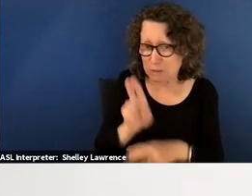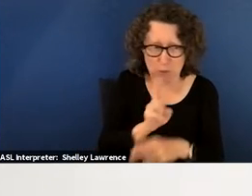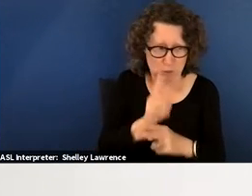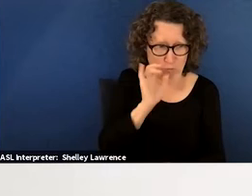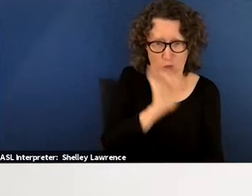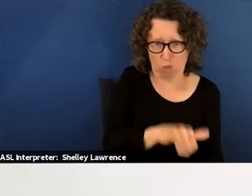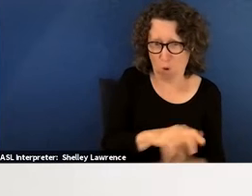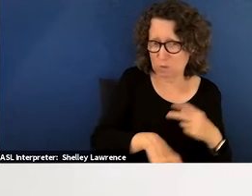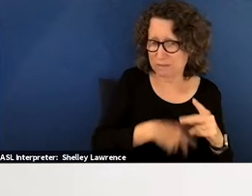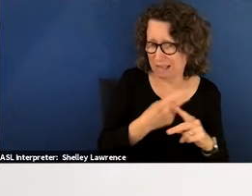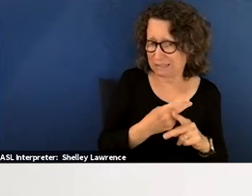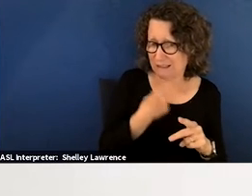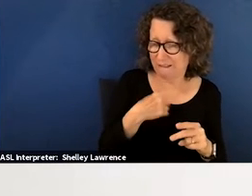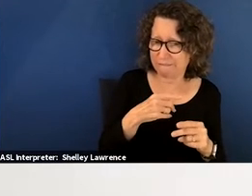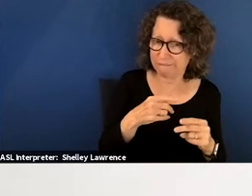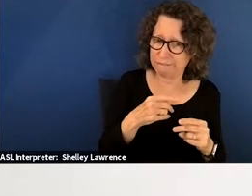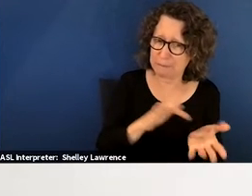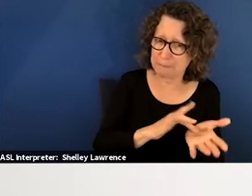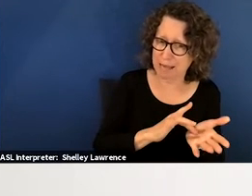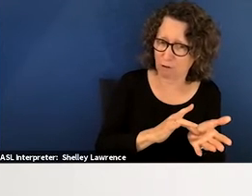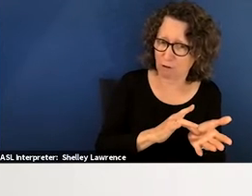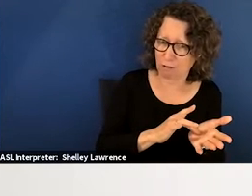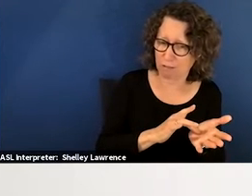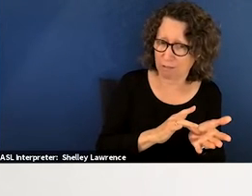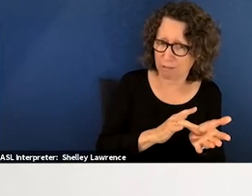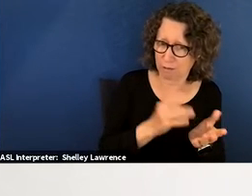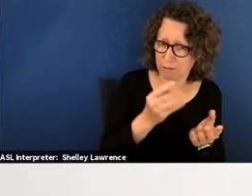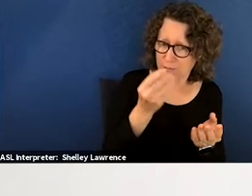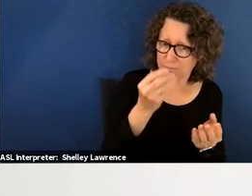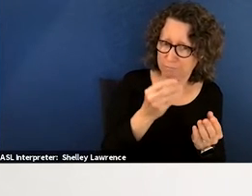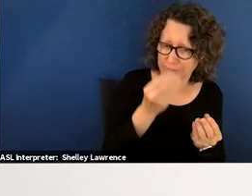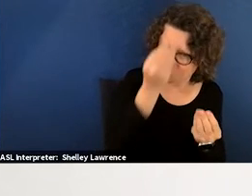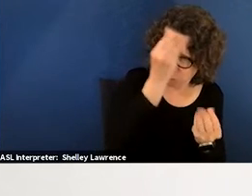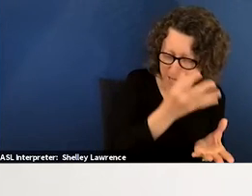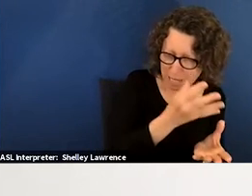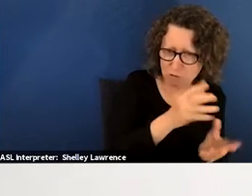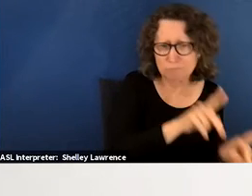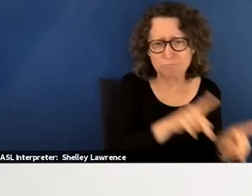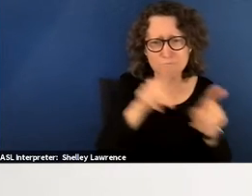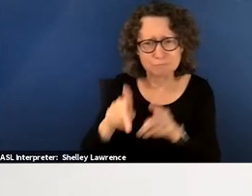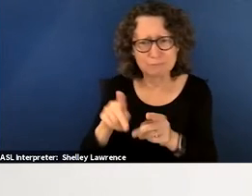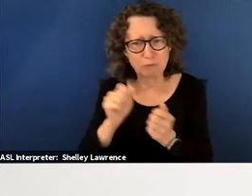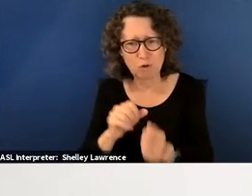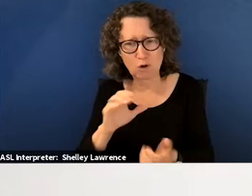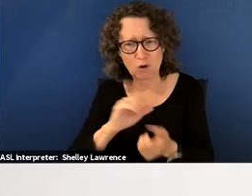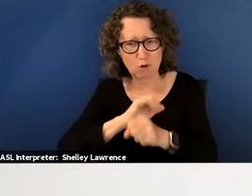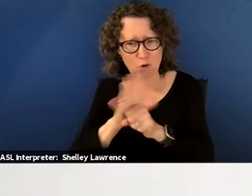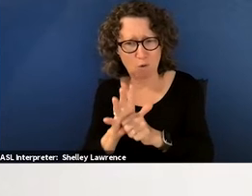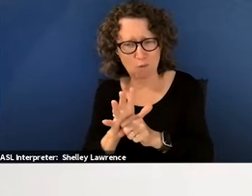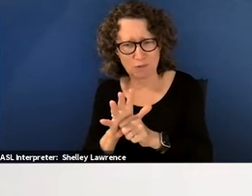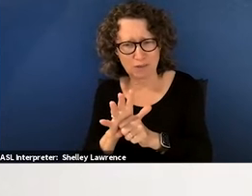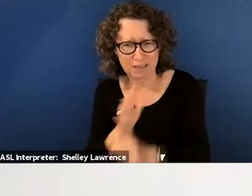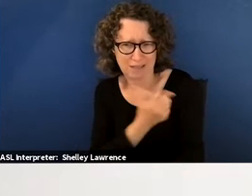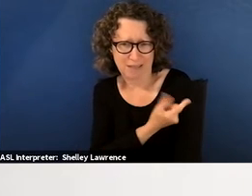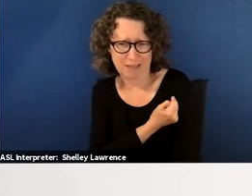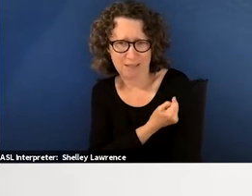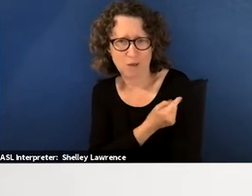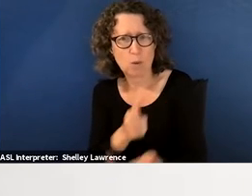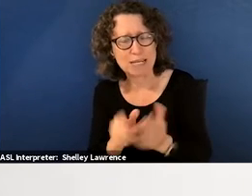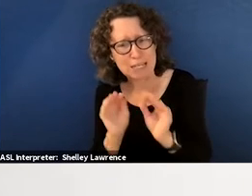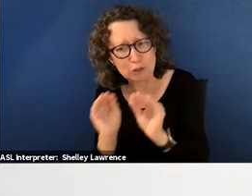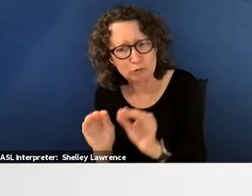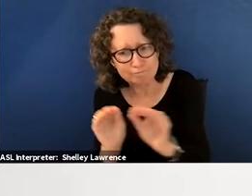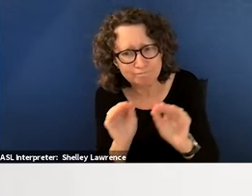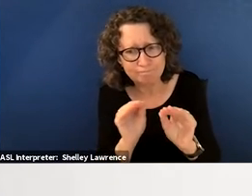que proporcionar registros médicos de vacunación para que los estudiantes puedan inscribirse y matricularse en la escuela.